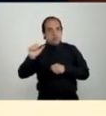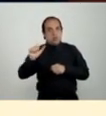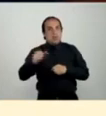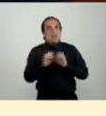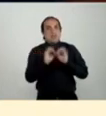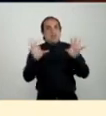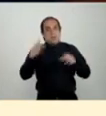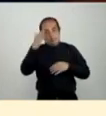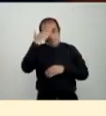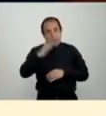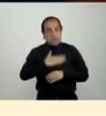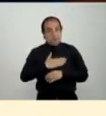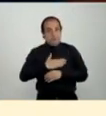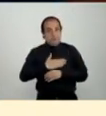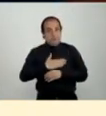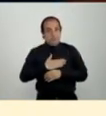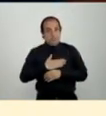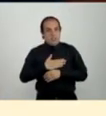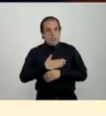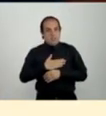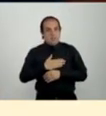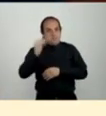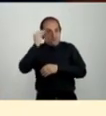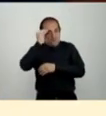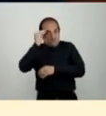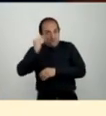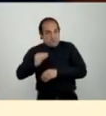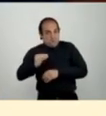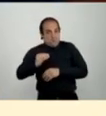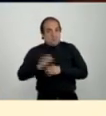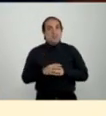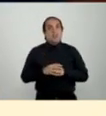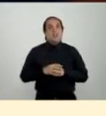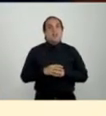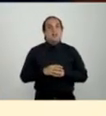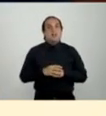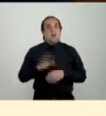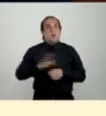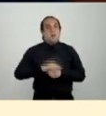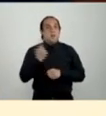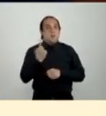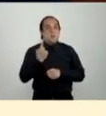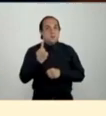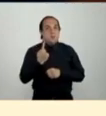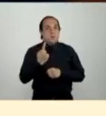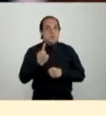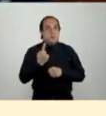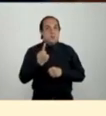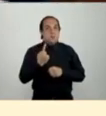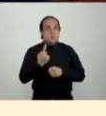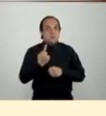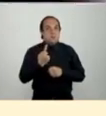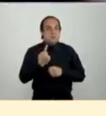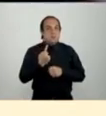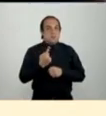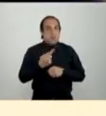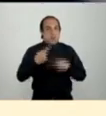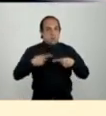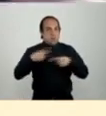claro, para mí fue terrible porque entonces eso lo único que me unió fue la animadversión de Julio Ortega,